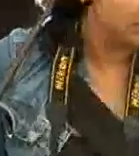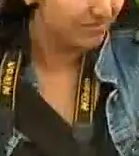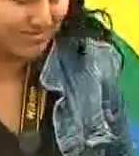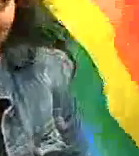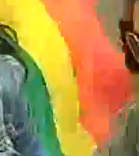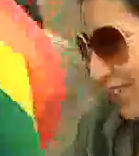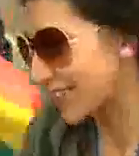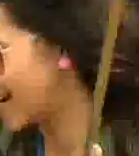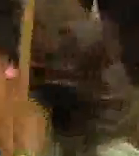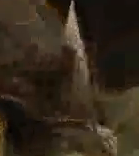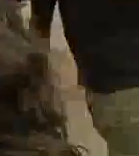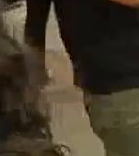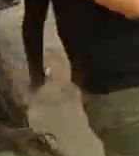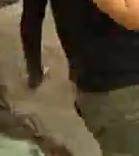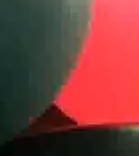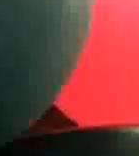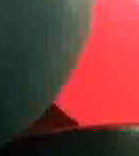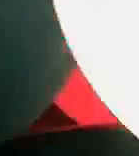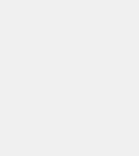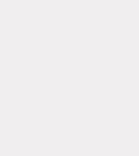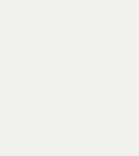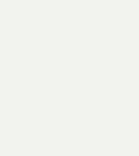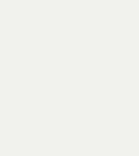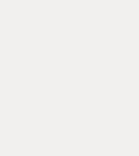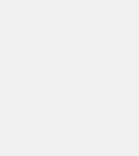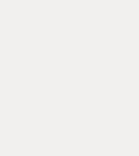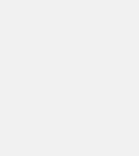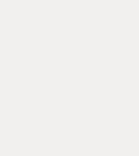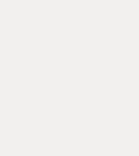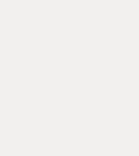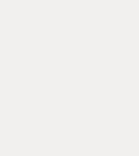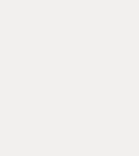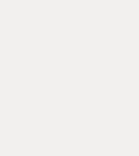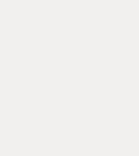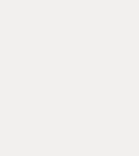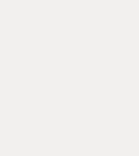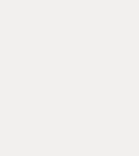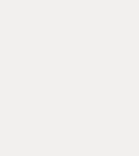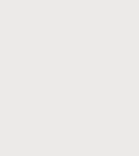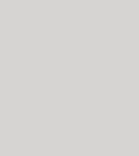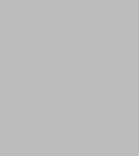las 7 horas. Ecuador TV, somos cultura.